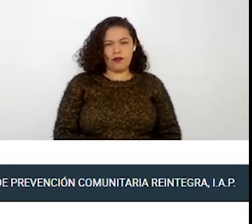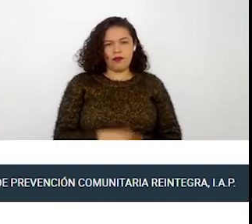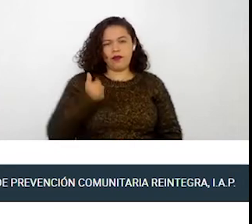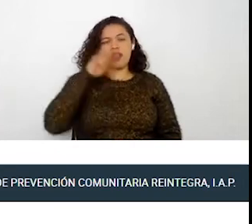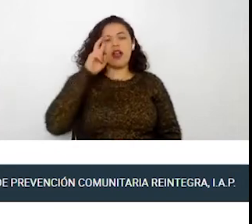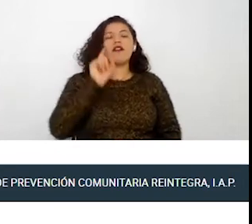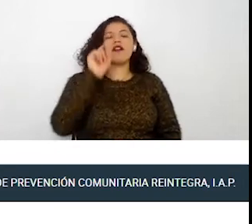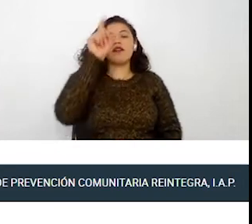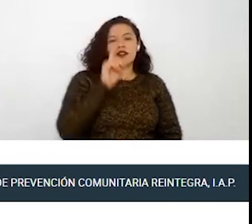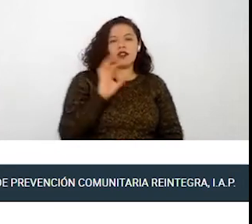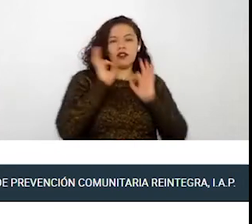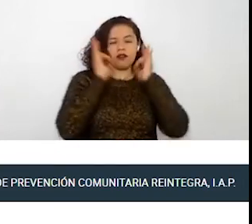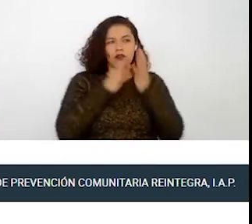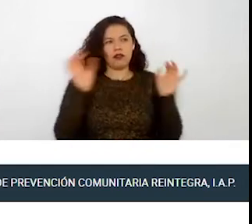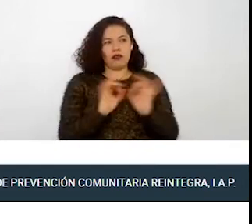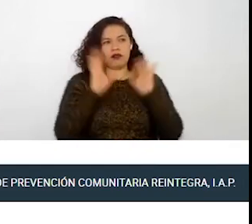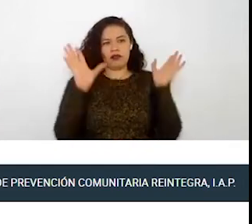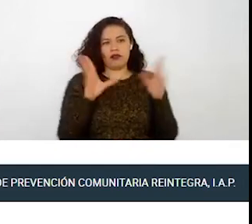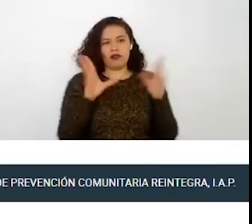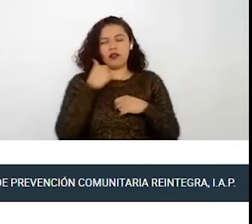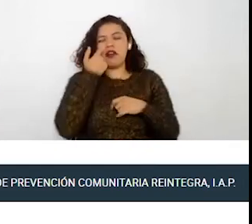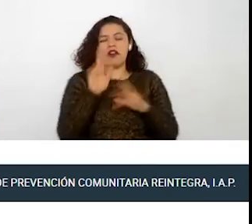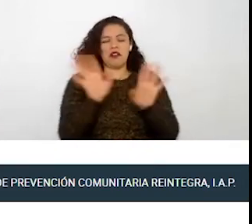vamos por acá porque de repente no no